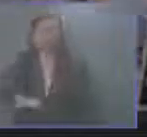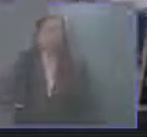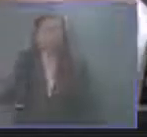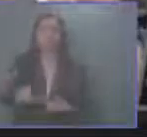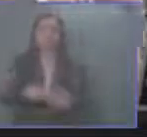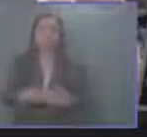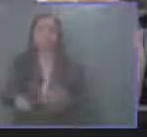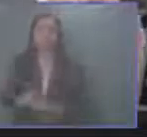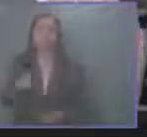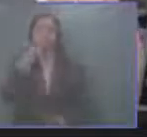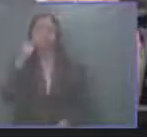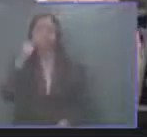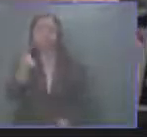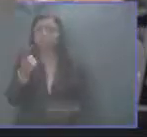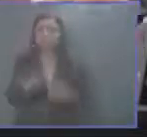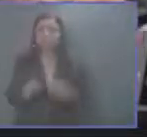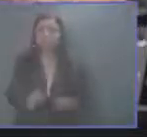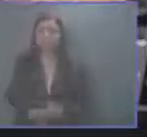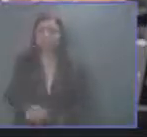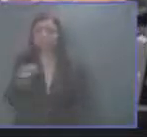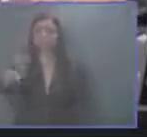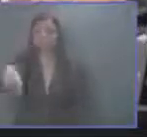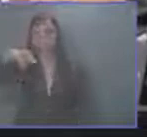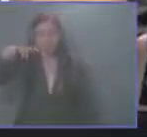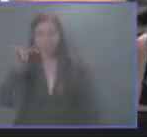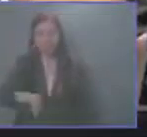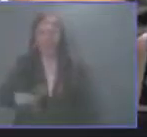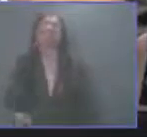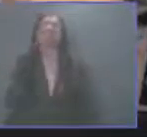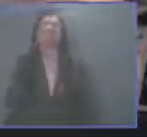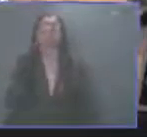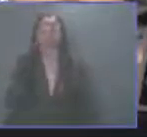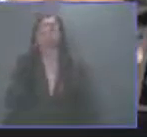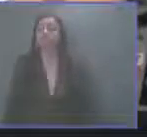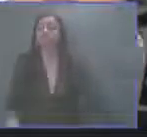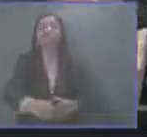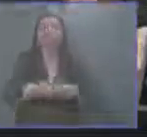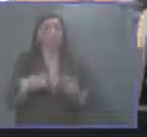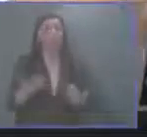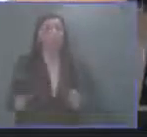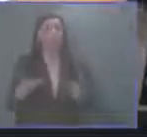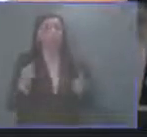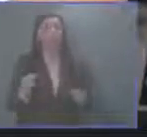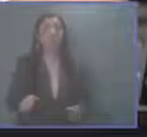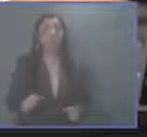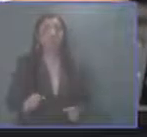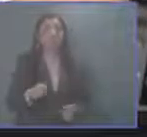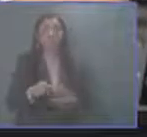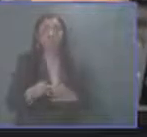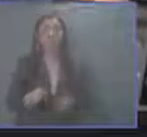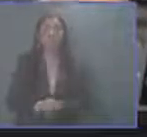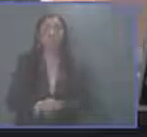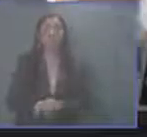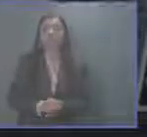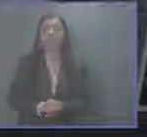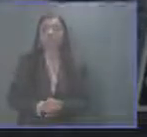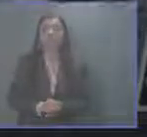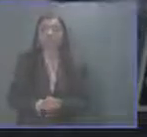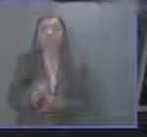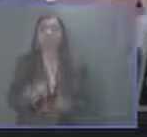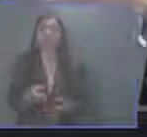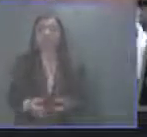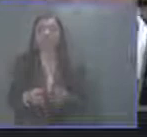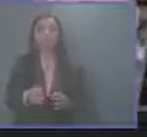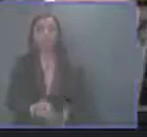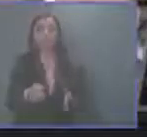quienes estén como diputados eso sí es grave y también le toca a esta asamblea legislativa de manera